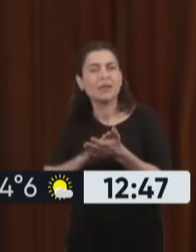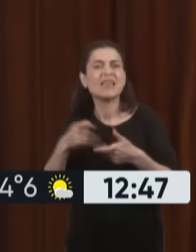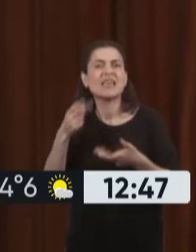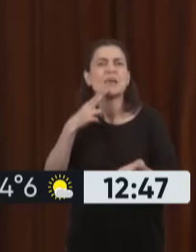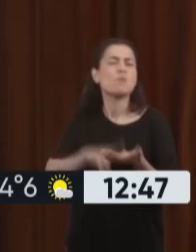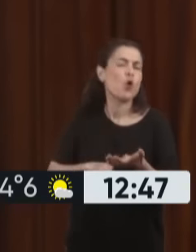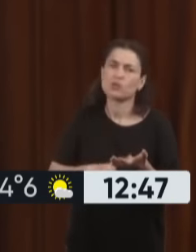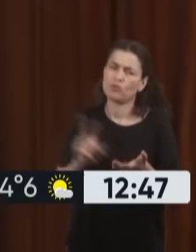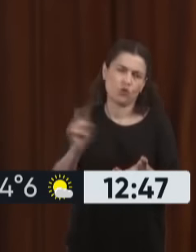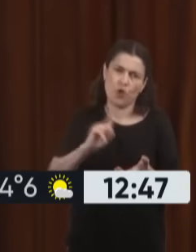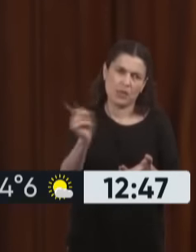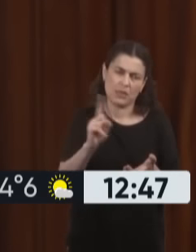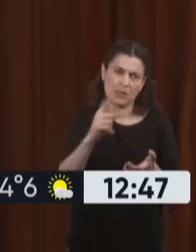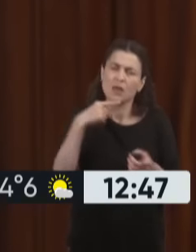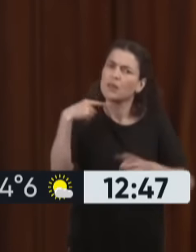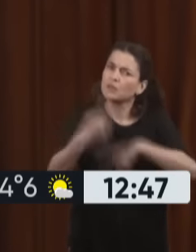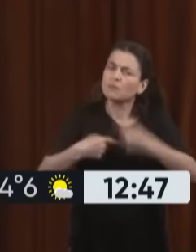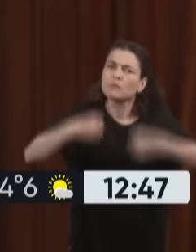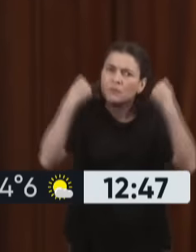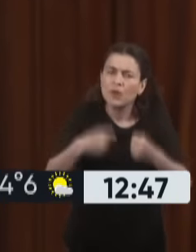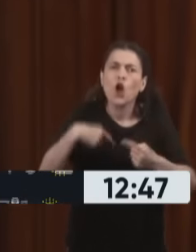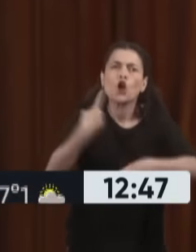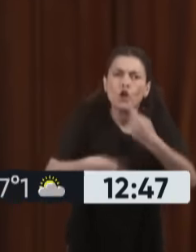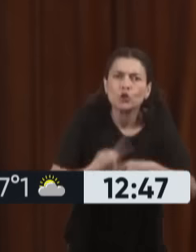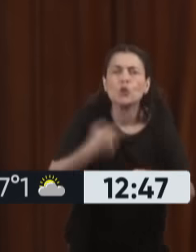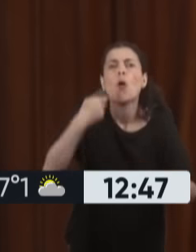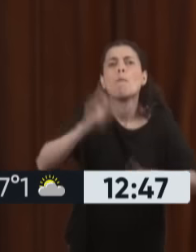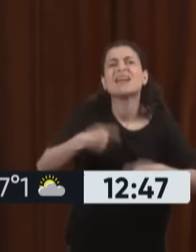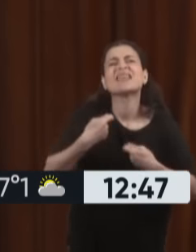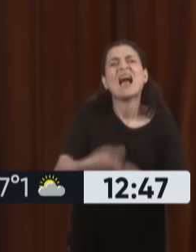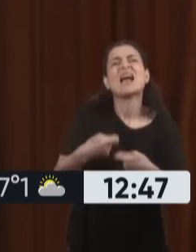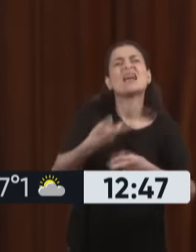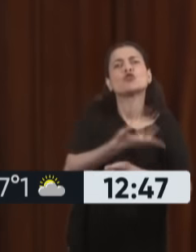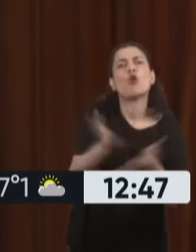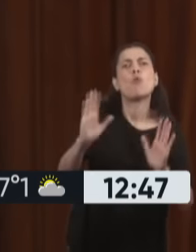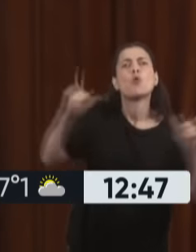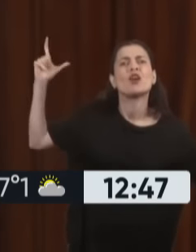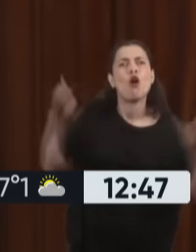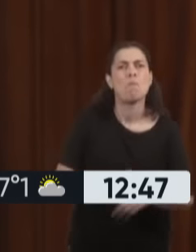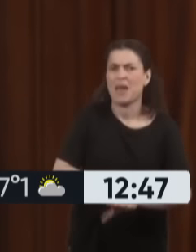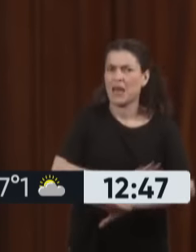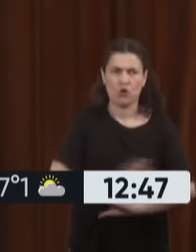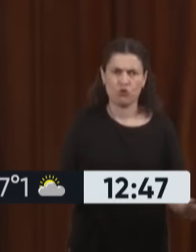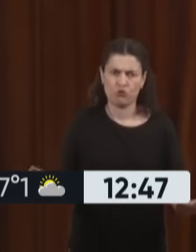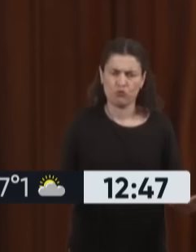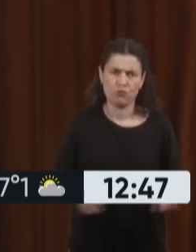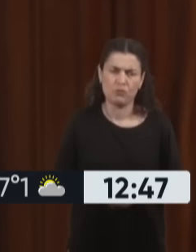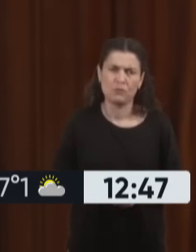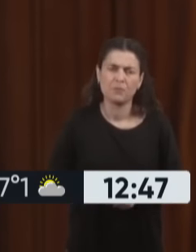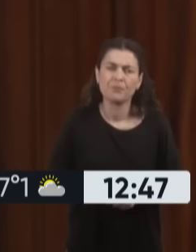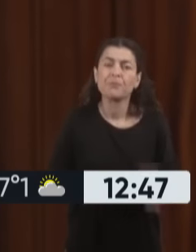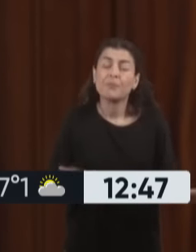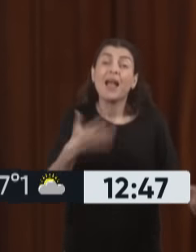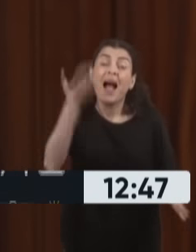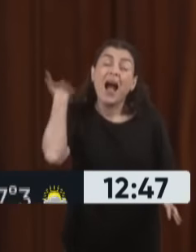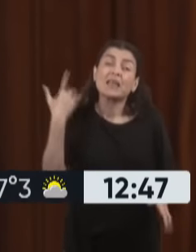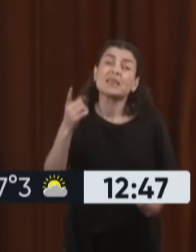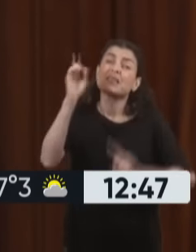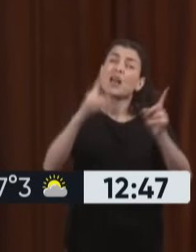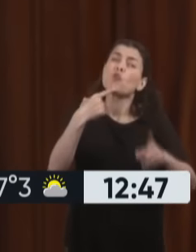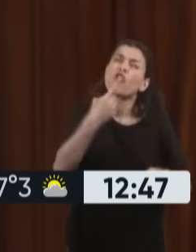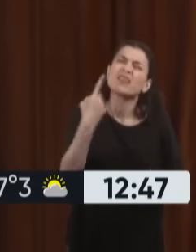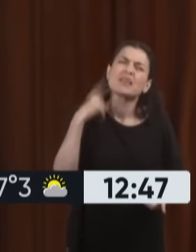subtítulo es: vamos a seguir bajando el gasto público. Y eso que parecía imposible,